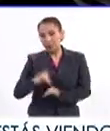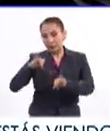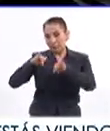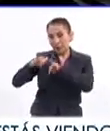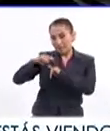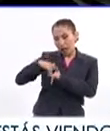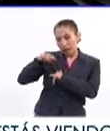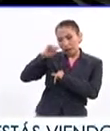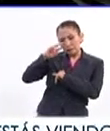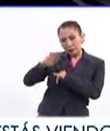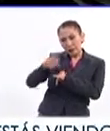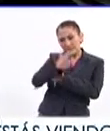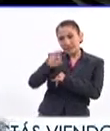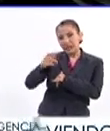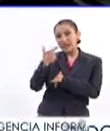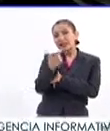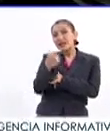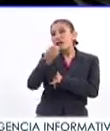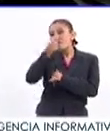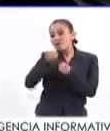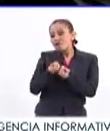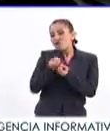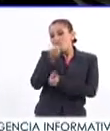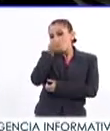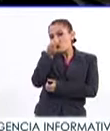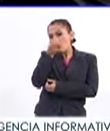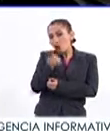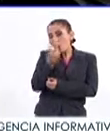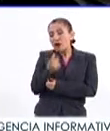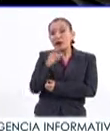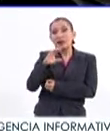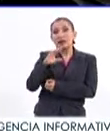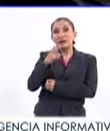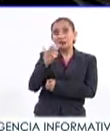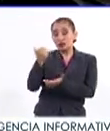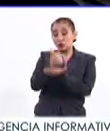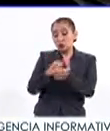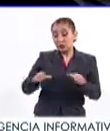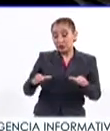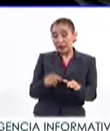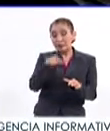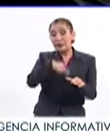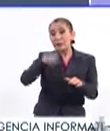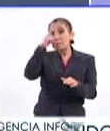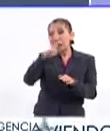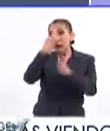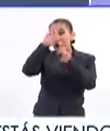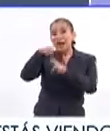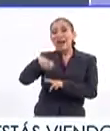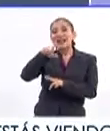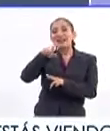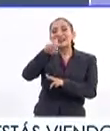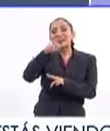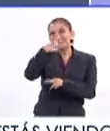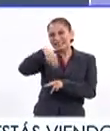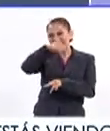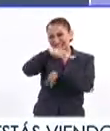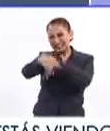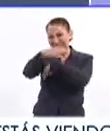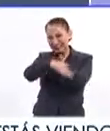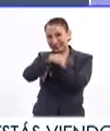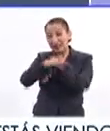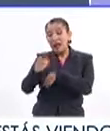de Contincha nos marca una fecha 7 flor. Cholula es una deidad, es una ciudad dedicada al culto a Quetzalcóatl. Quetzalcóatl se